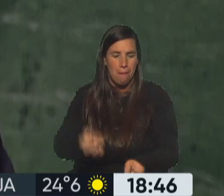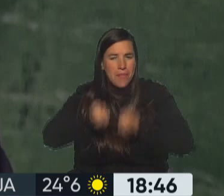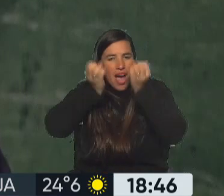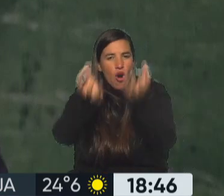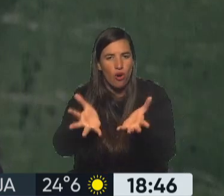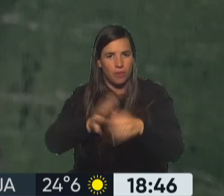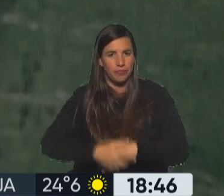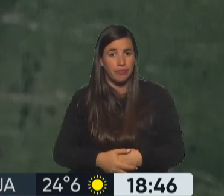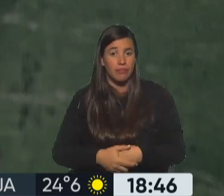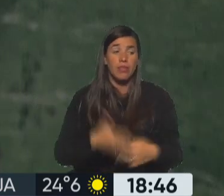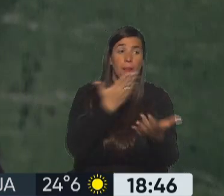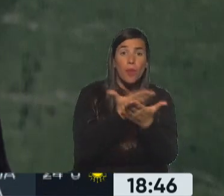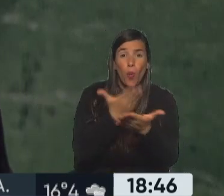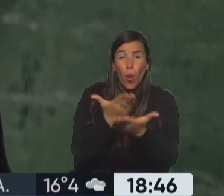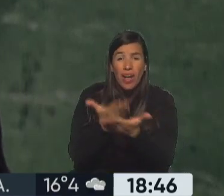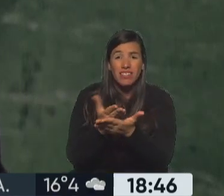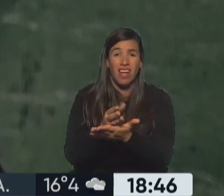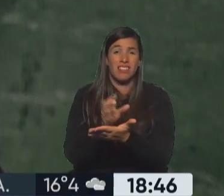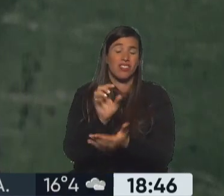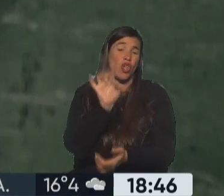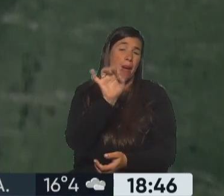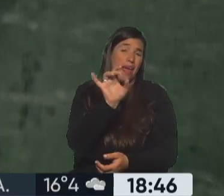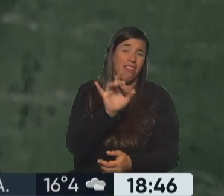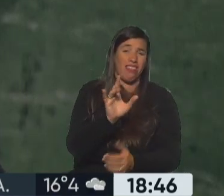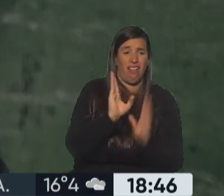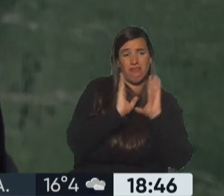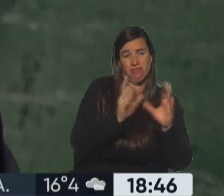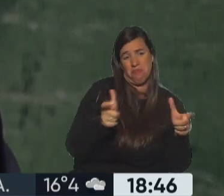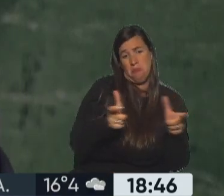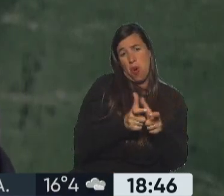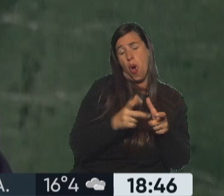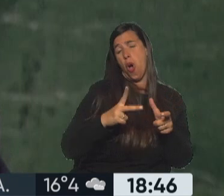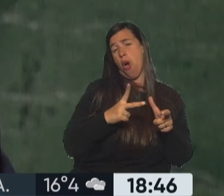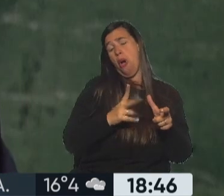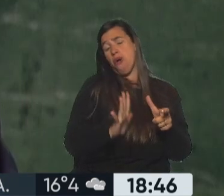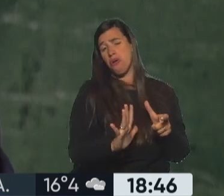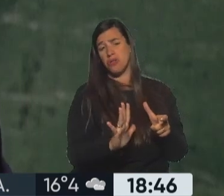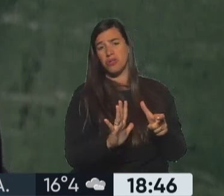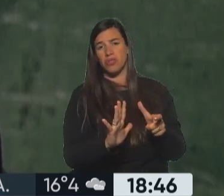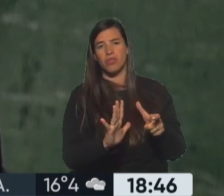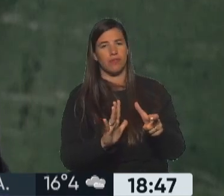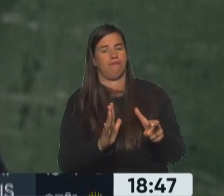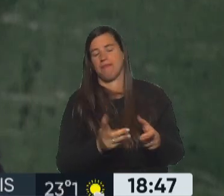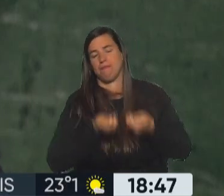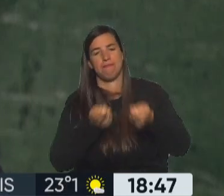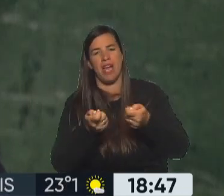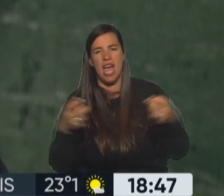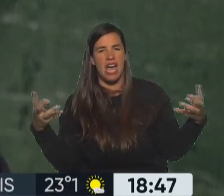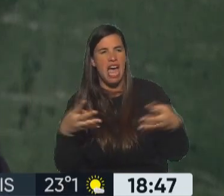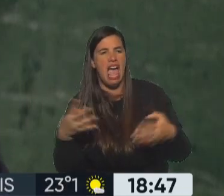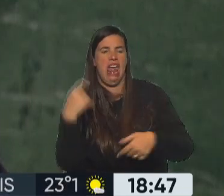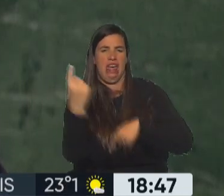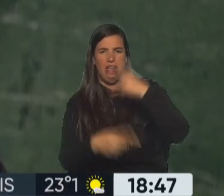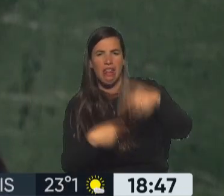hegemónicas solo han servido para potenciar la desconfianza, para impulsar carreras armamentísticas y limitar